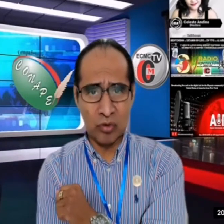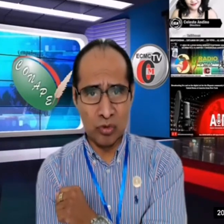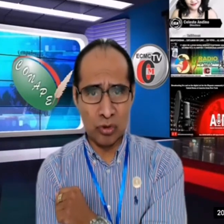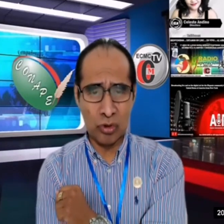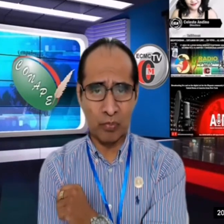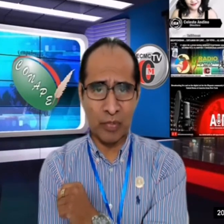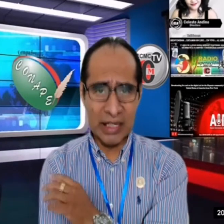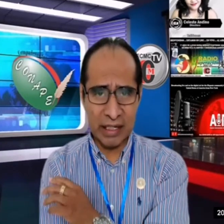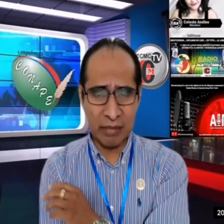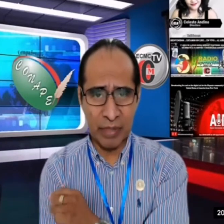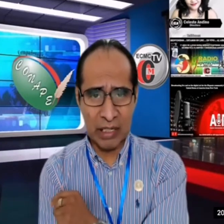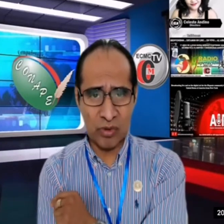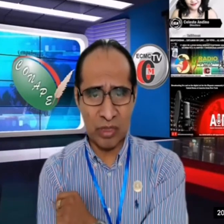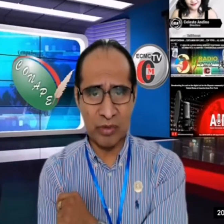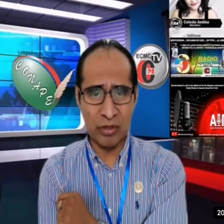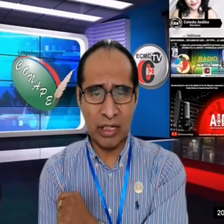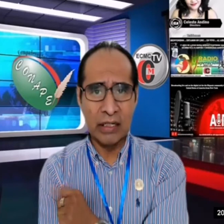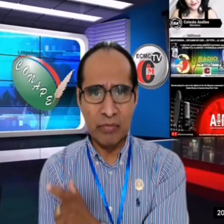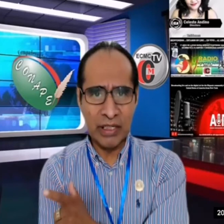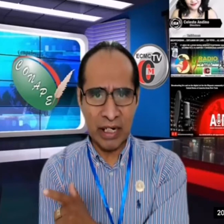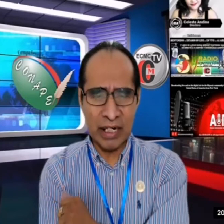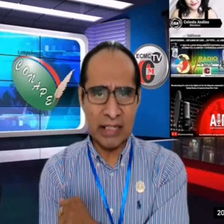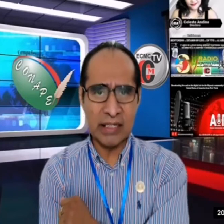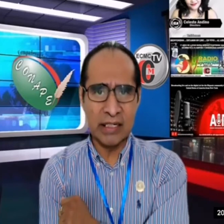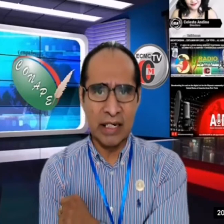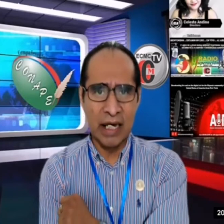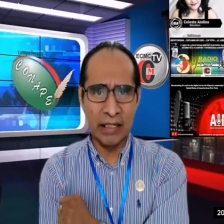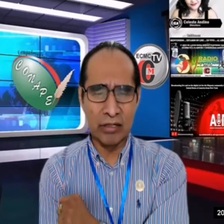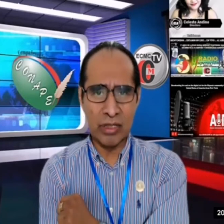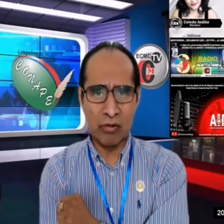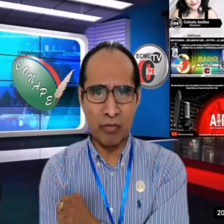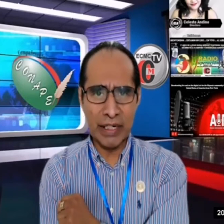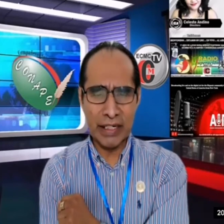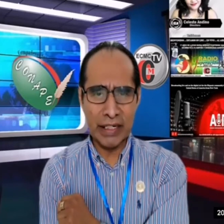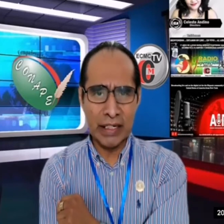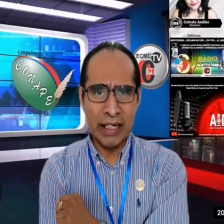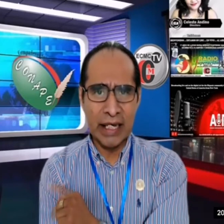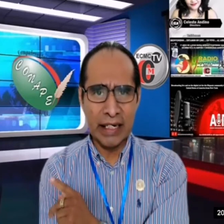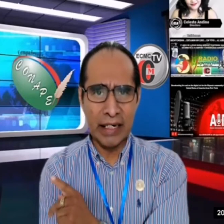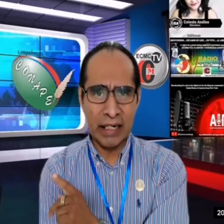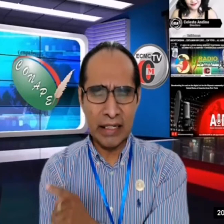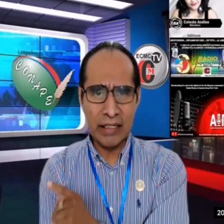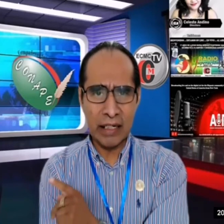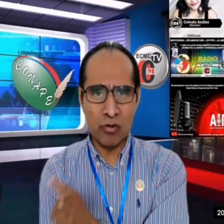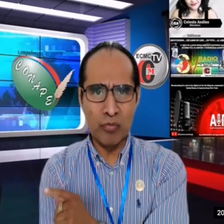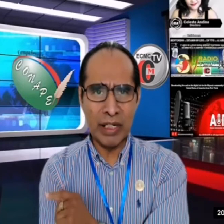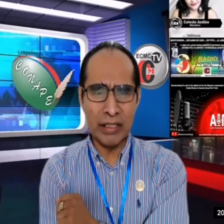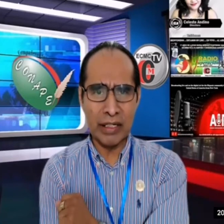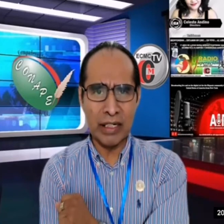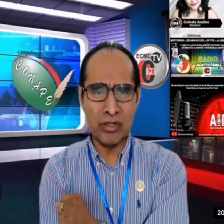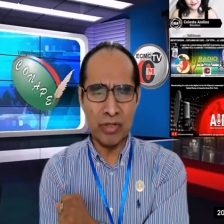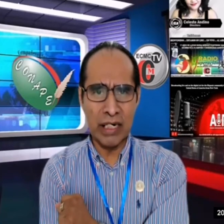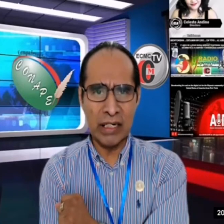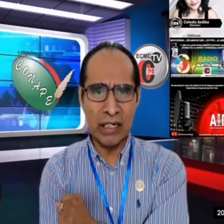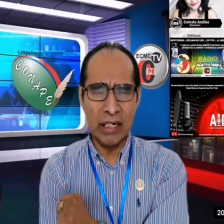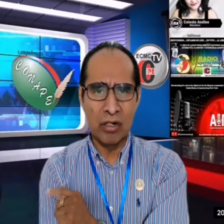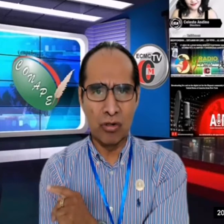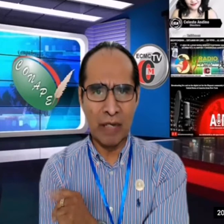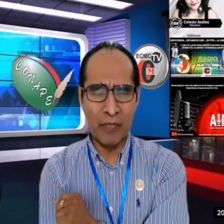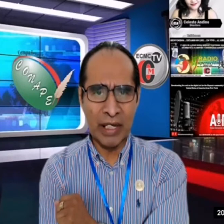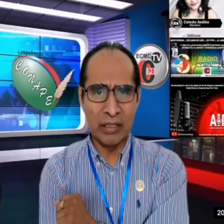verdaderamente un placer para su servidor invitarles a que nos acompañen en la quinta cumbre